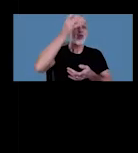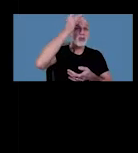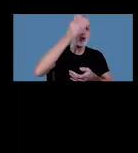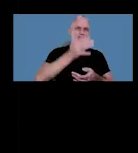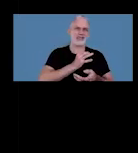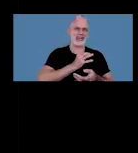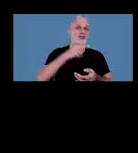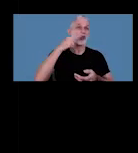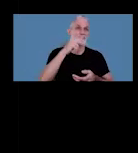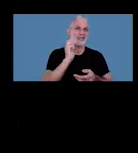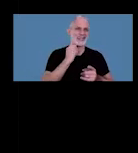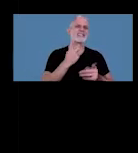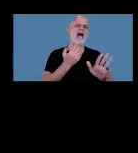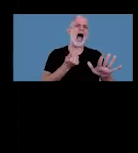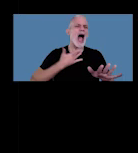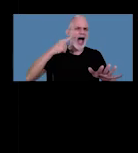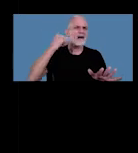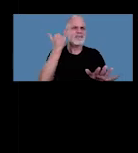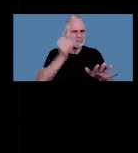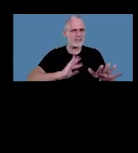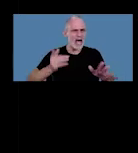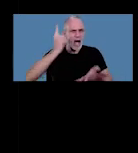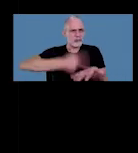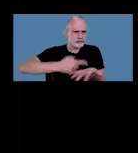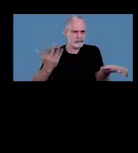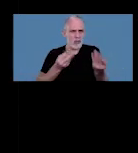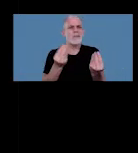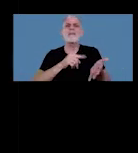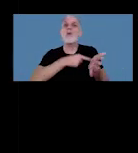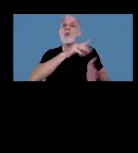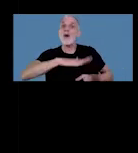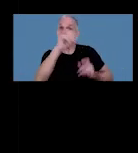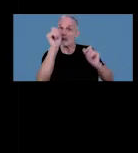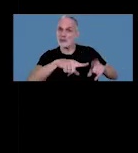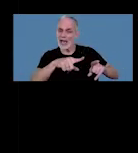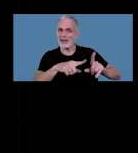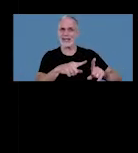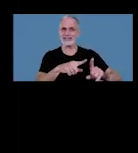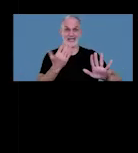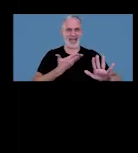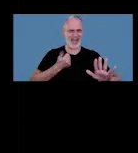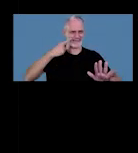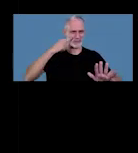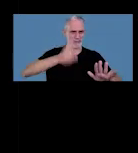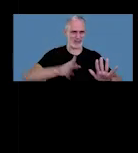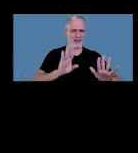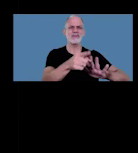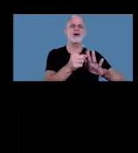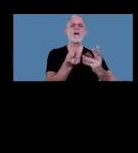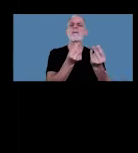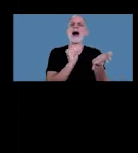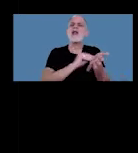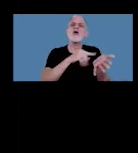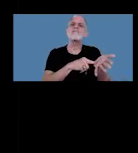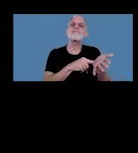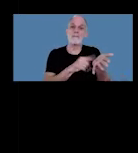2013, la AFIP ya se había pronunciado y ya había dicho que para la Ciudad Autónoma de Buenos Aires el valor fiscal estaba dado, como